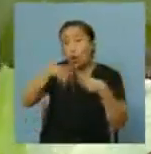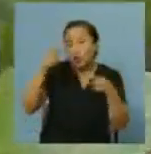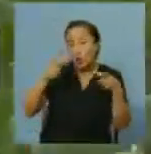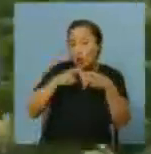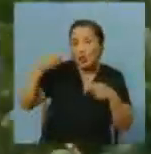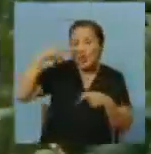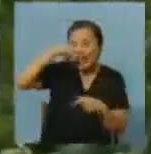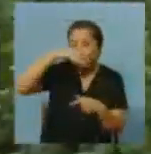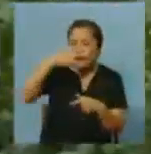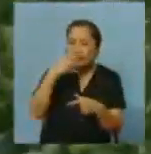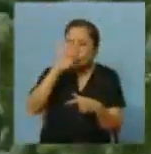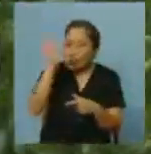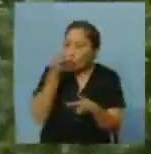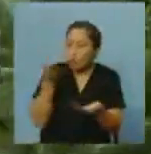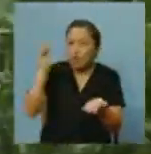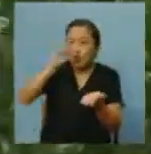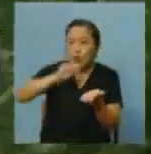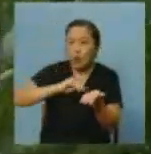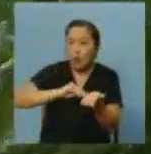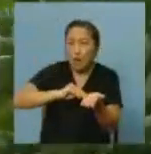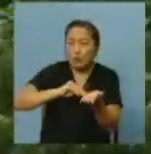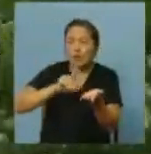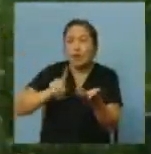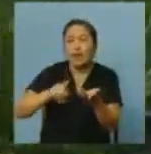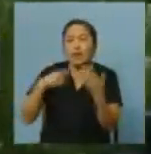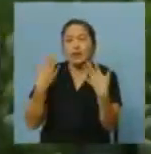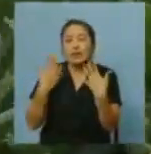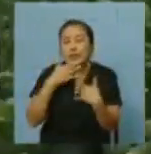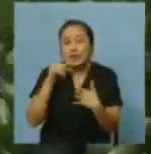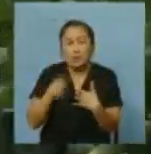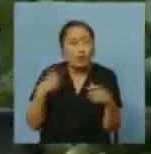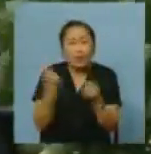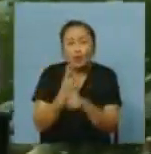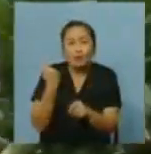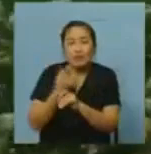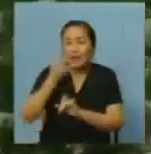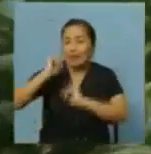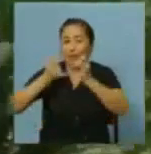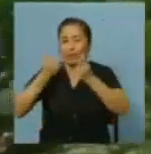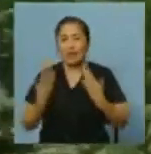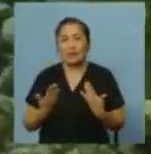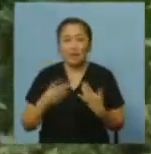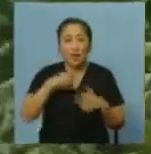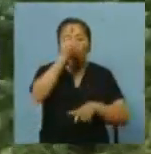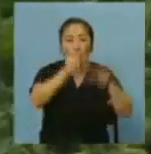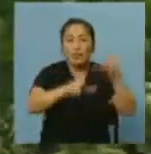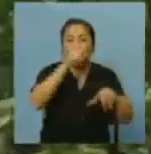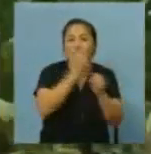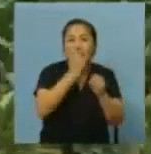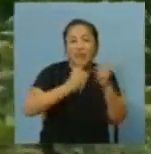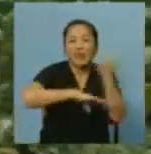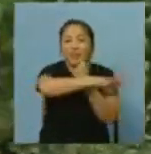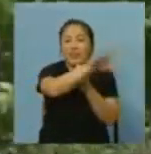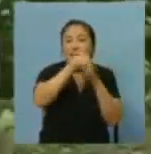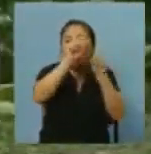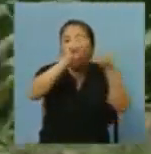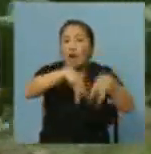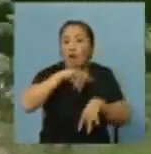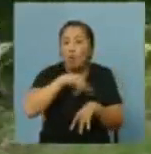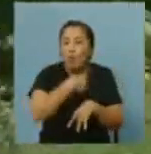un 65%. Entendemos que esto no puede ser aceptado por los productores de Jujuy. Creo que